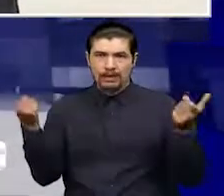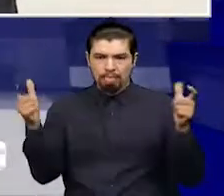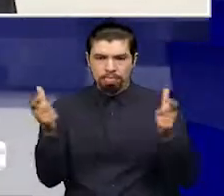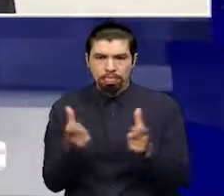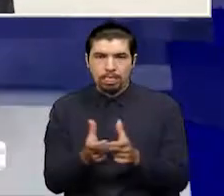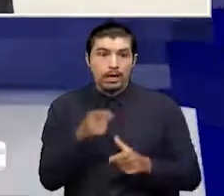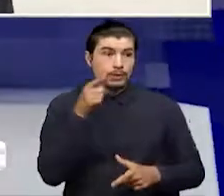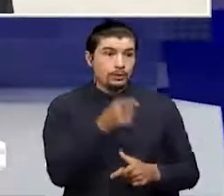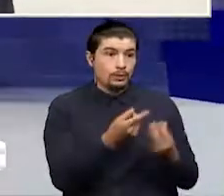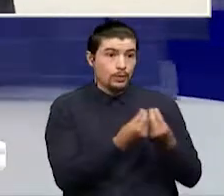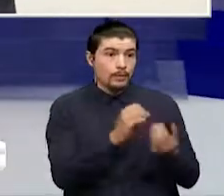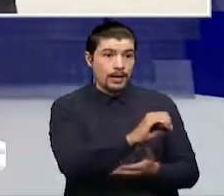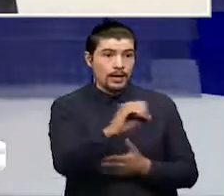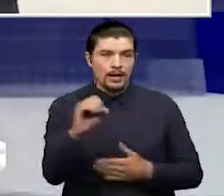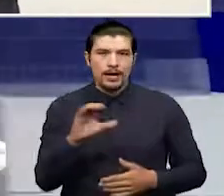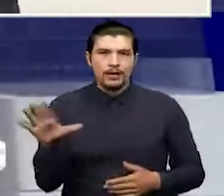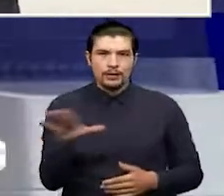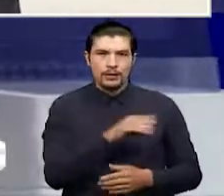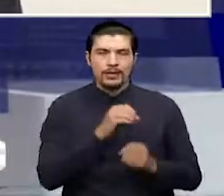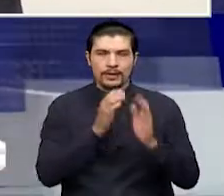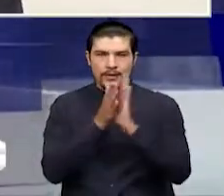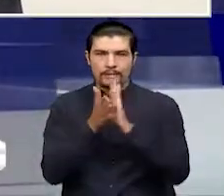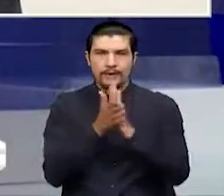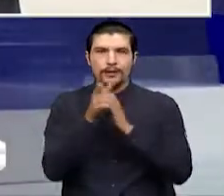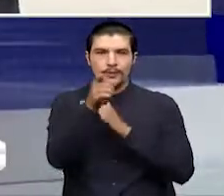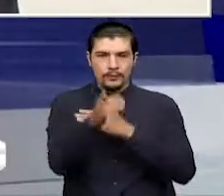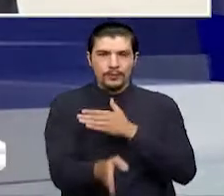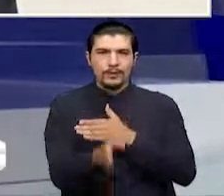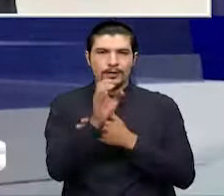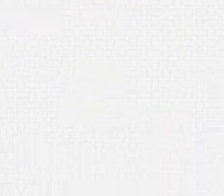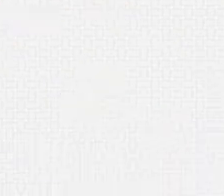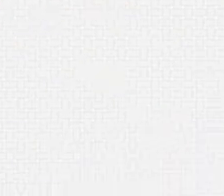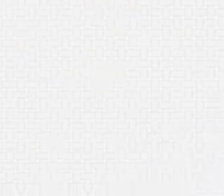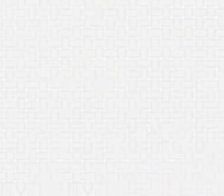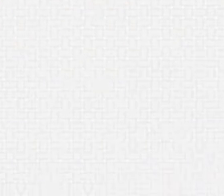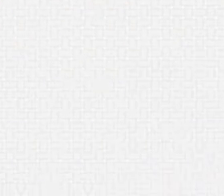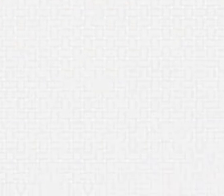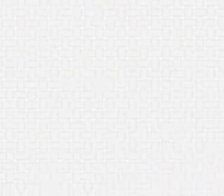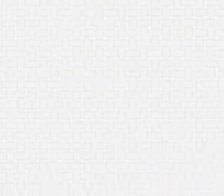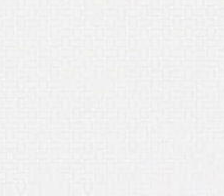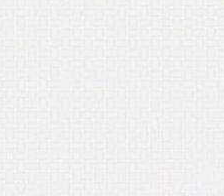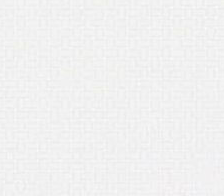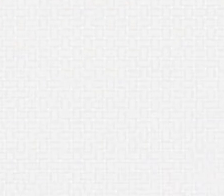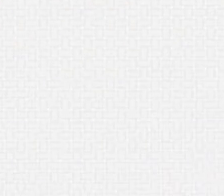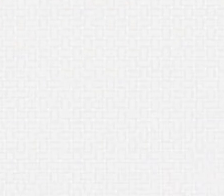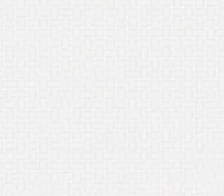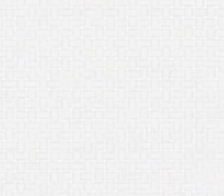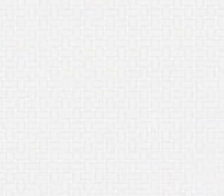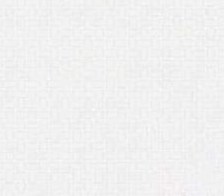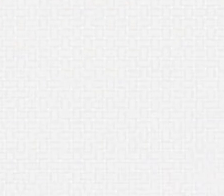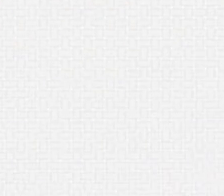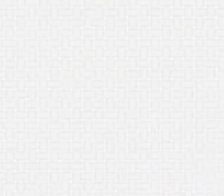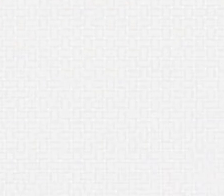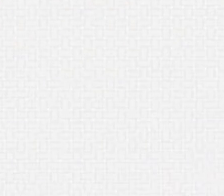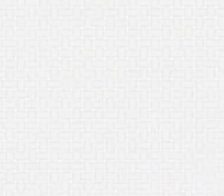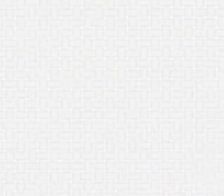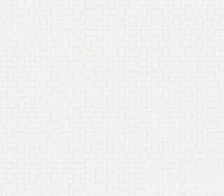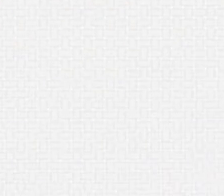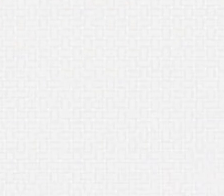a compañeros por el momento es la información me despido sigan con más de oriente noticias ganan punto com